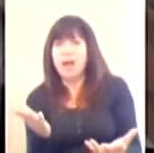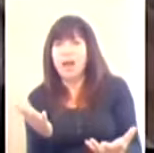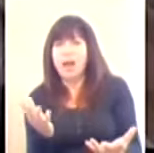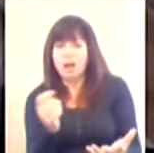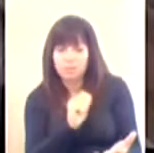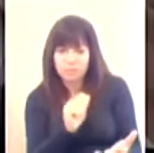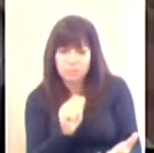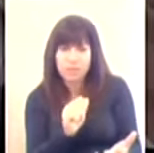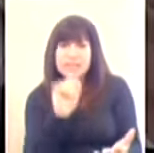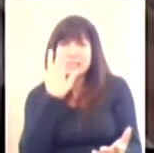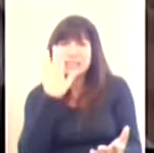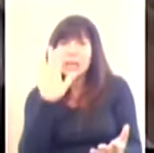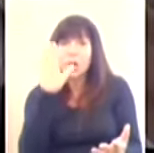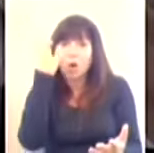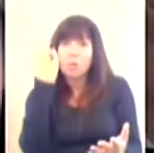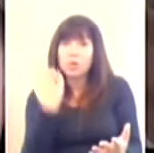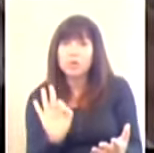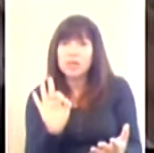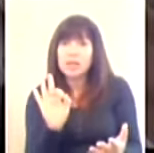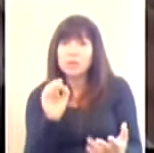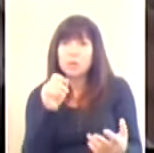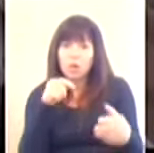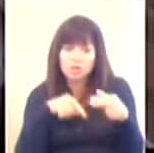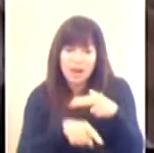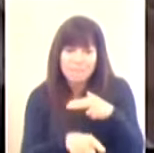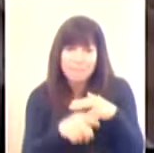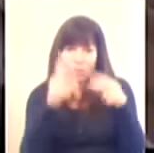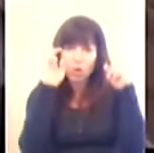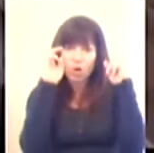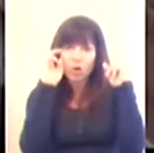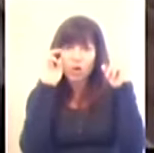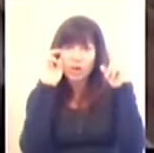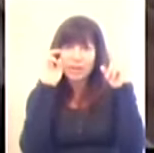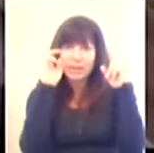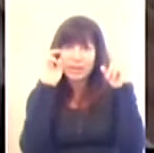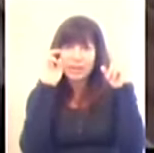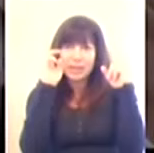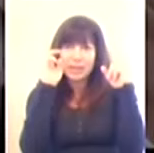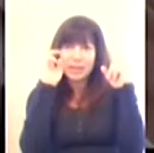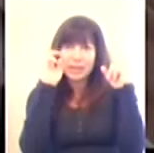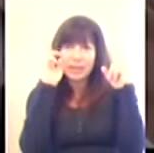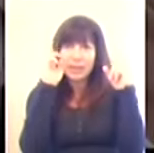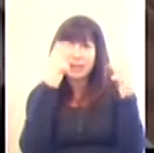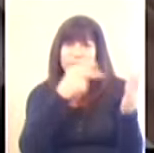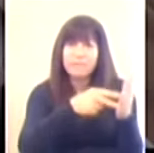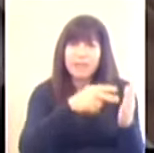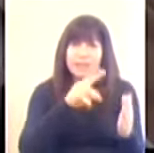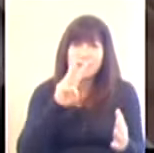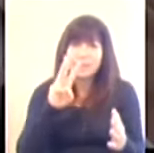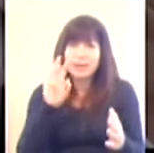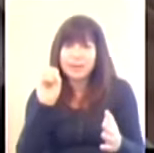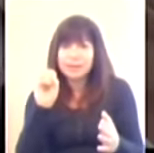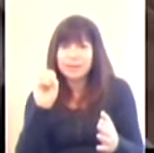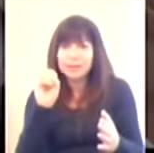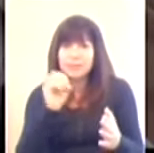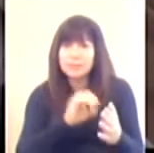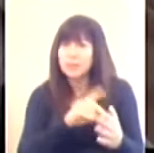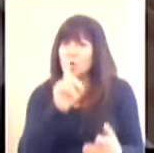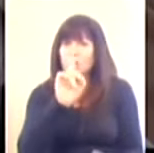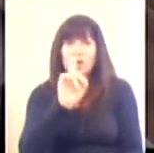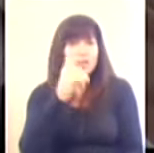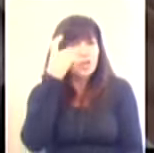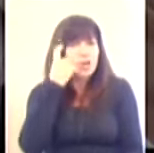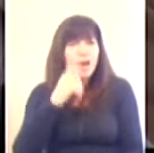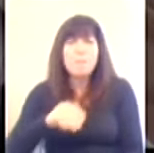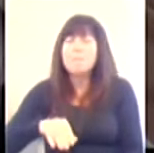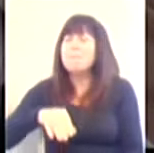el 5% del transporte será eléctrico en Chile en el año 2030. Yo creo que va a ser mucho más, a